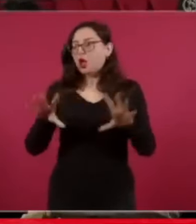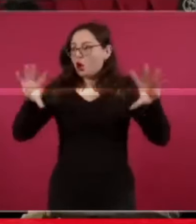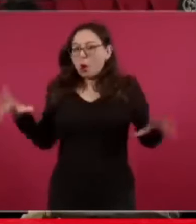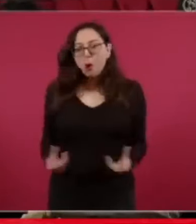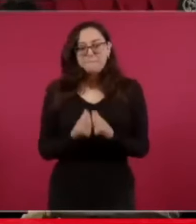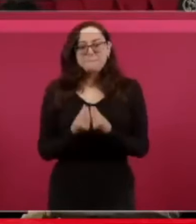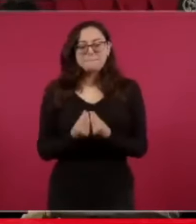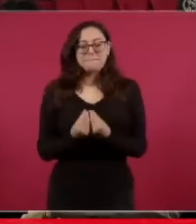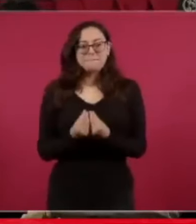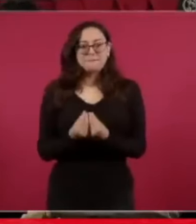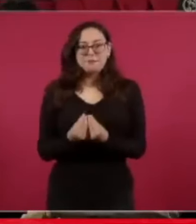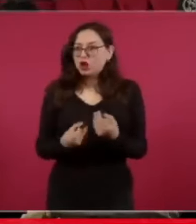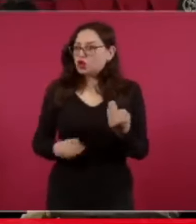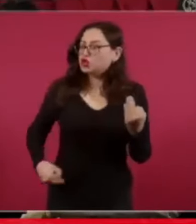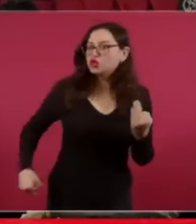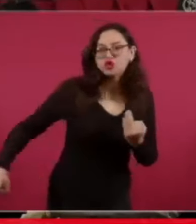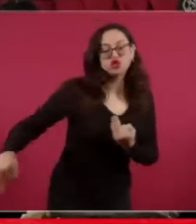tiene que haber